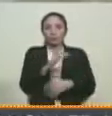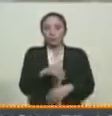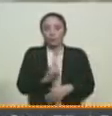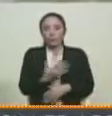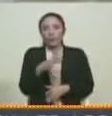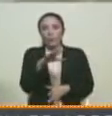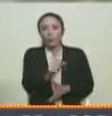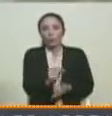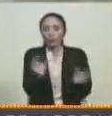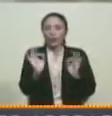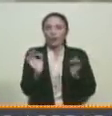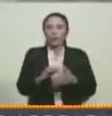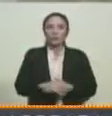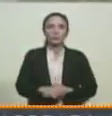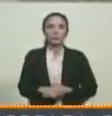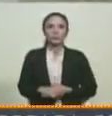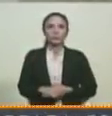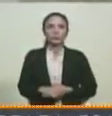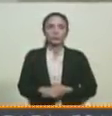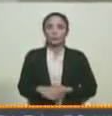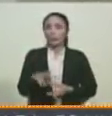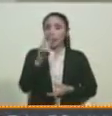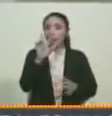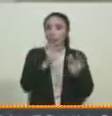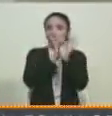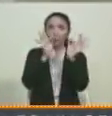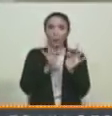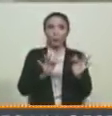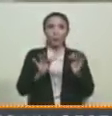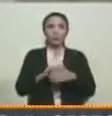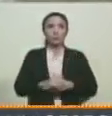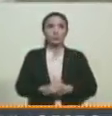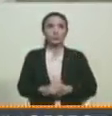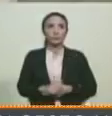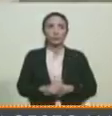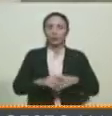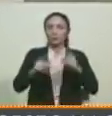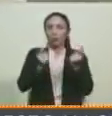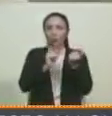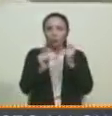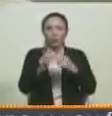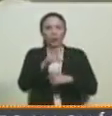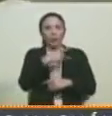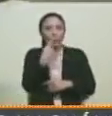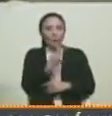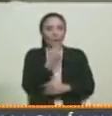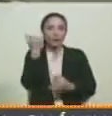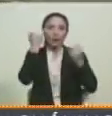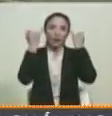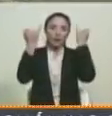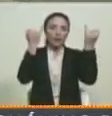Los dos modelos y el debate ético, político, ideológico,